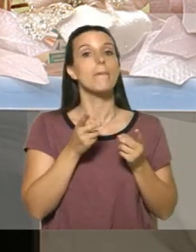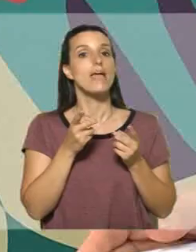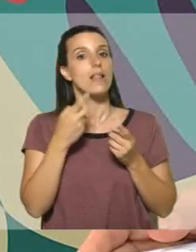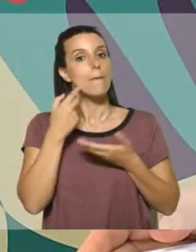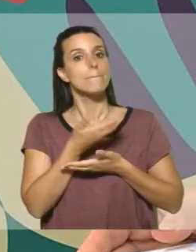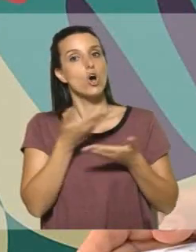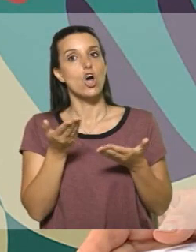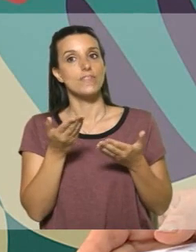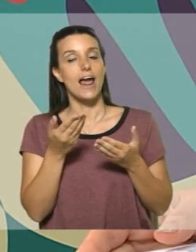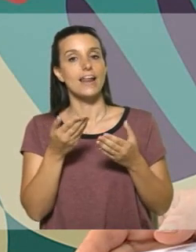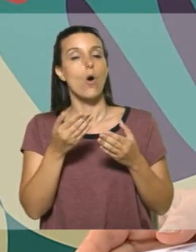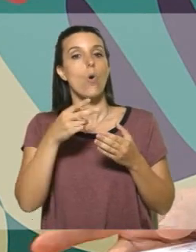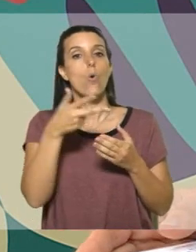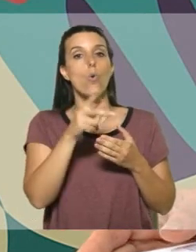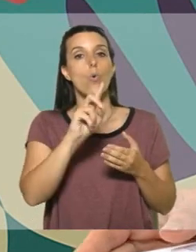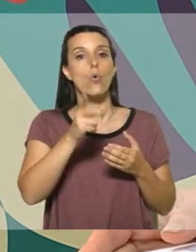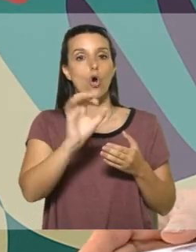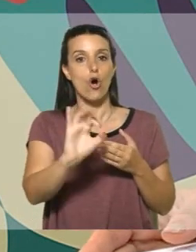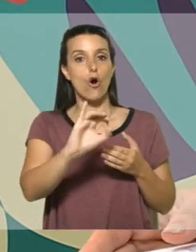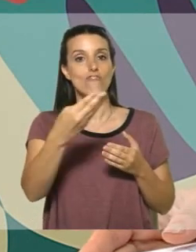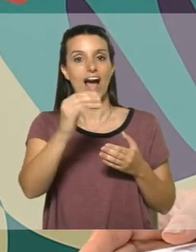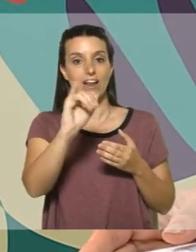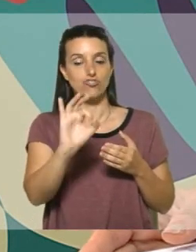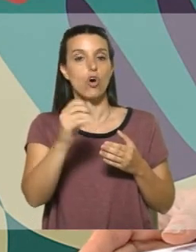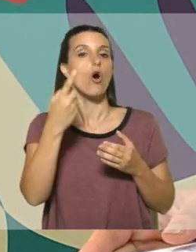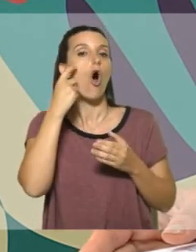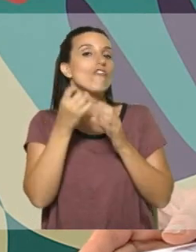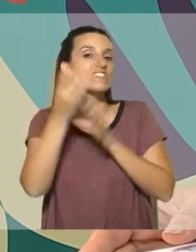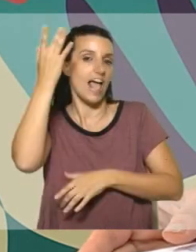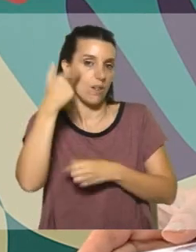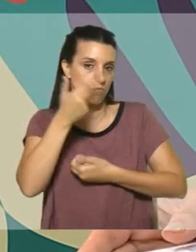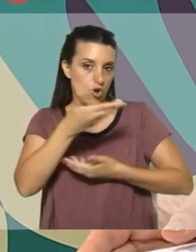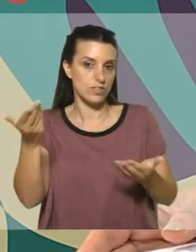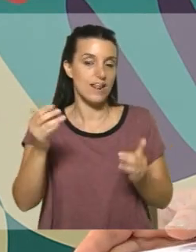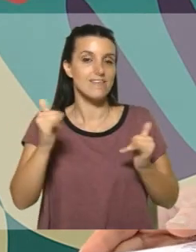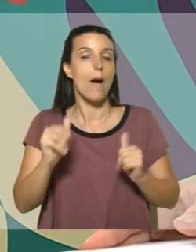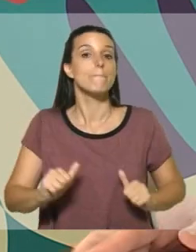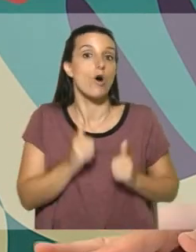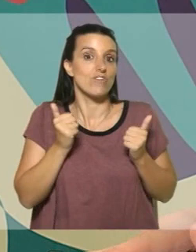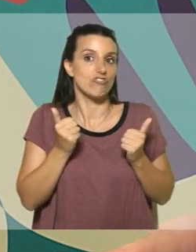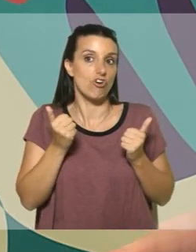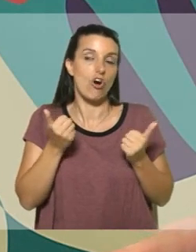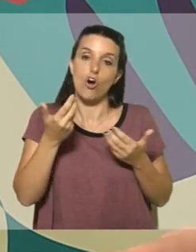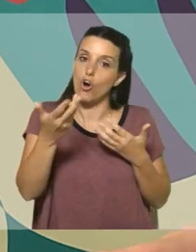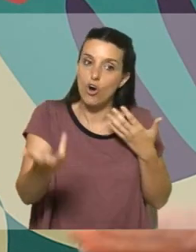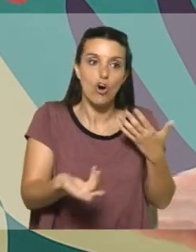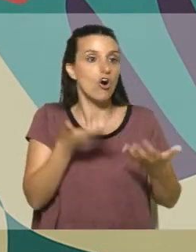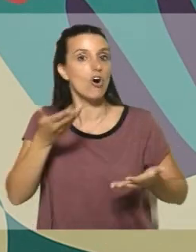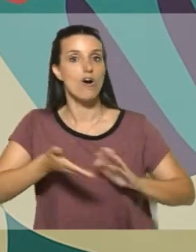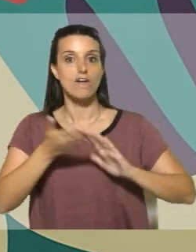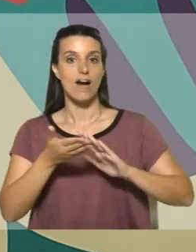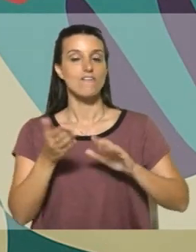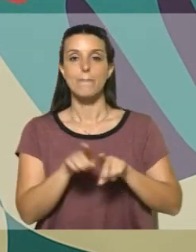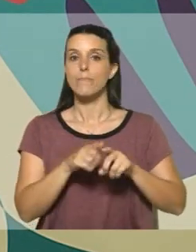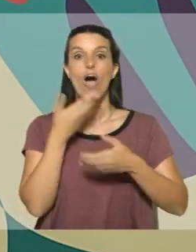la presentación oficial en la sala Hugo Balso. Uh-huh. Así que estamos re contentos con eso. Y ya aprovechando a salir a la cancha igual